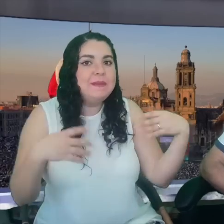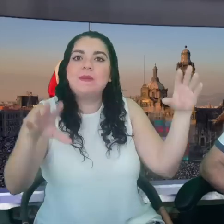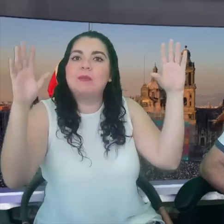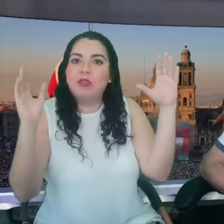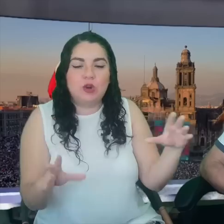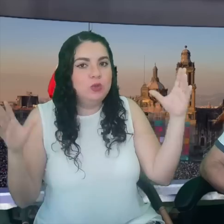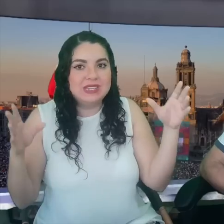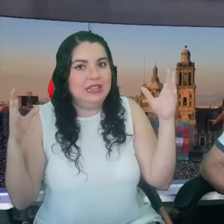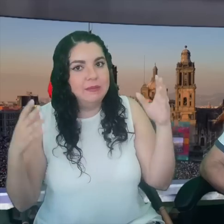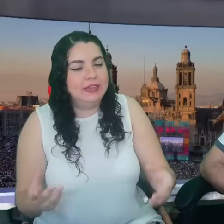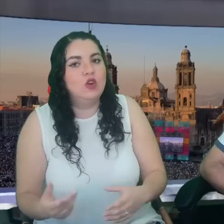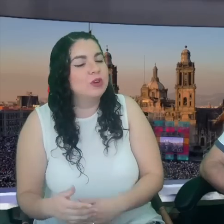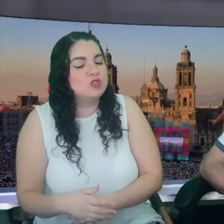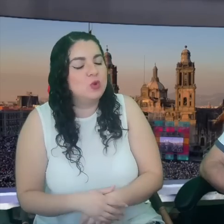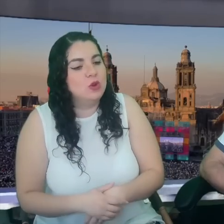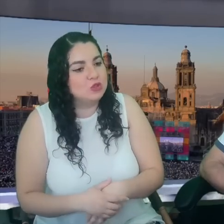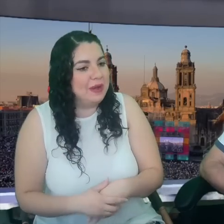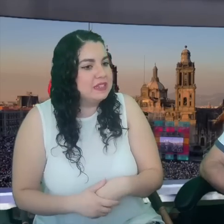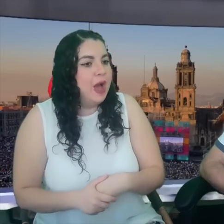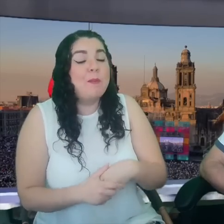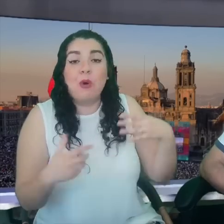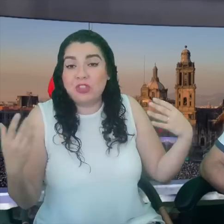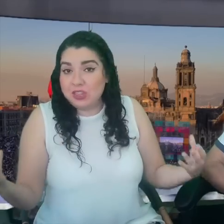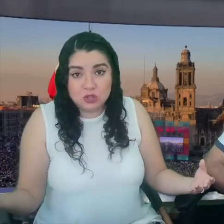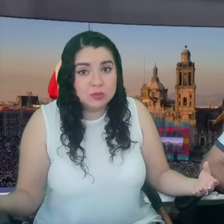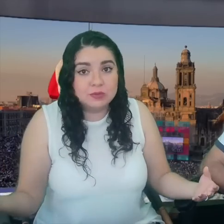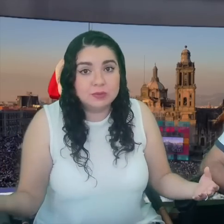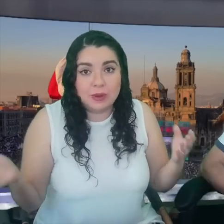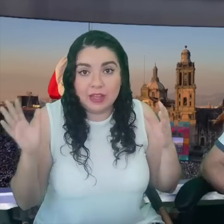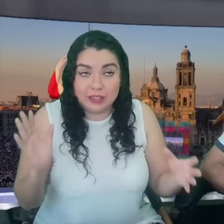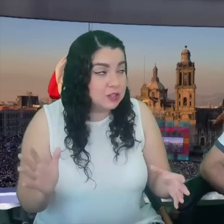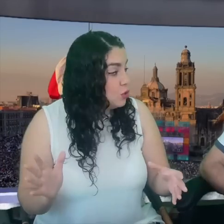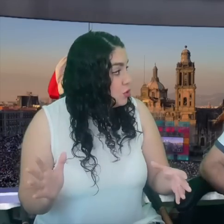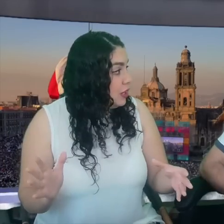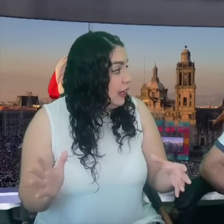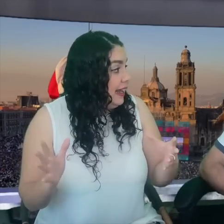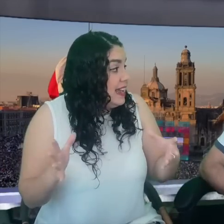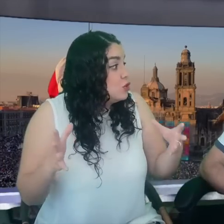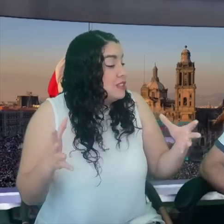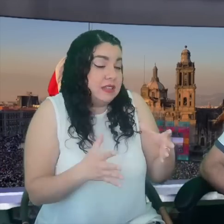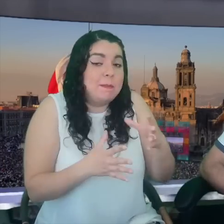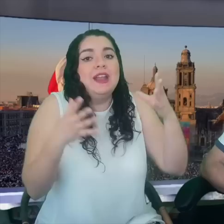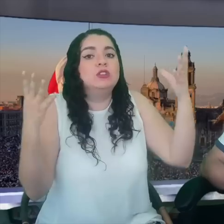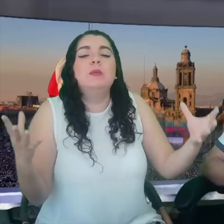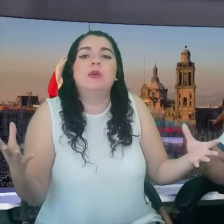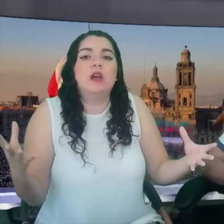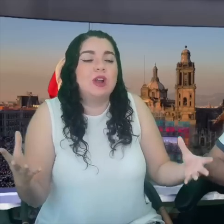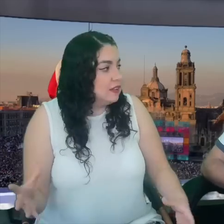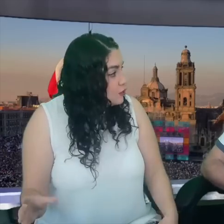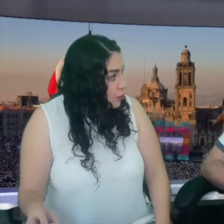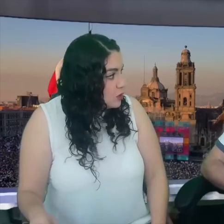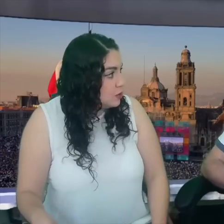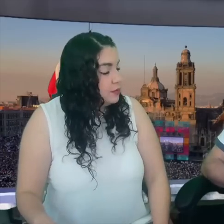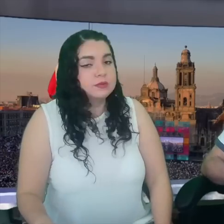se limpia el poder judicial de México porque es uno de los más podridos en estos, en pleno tiempo de la